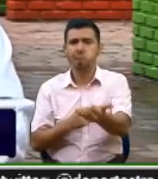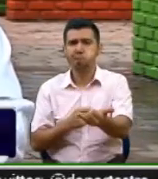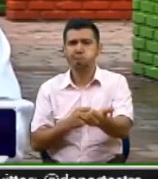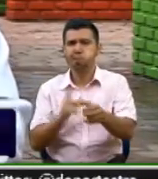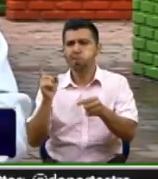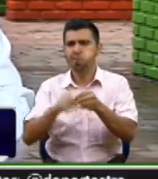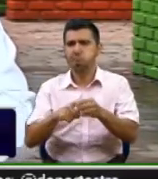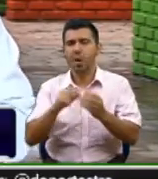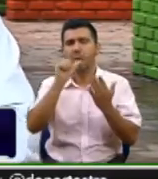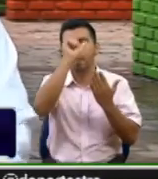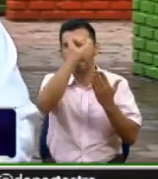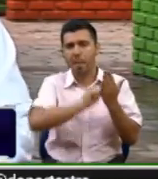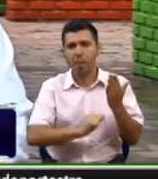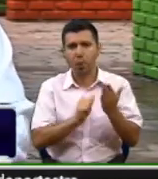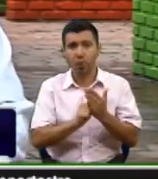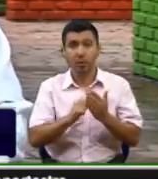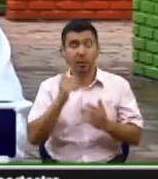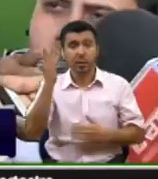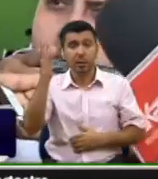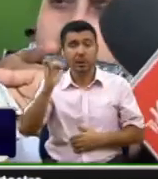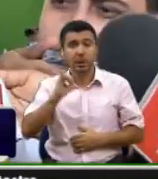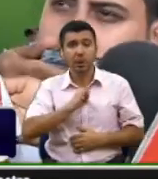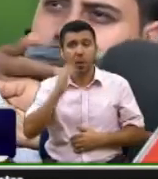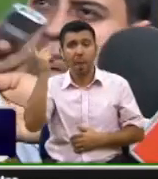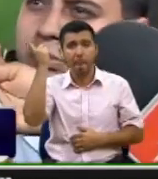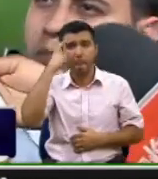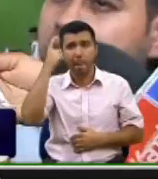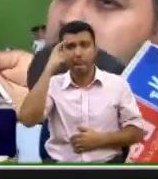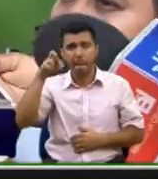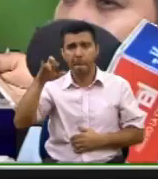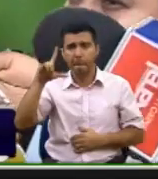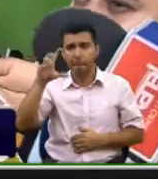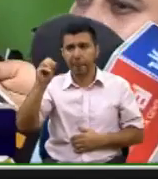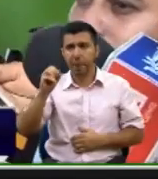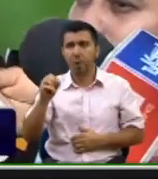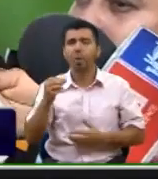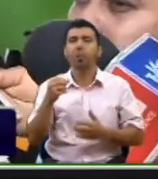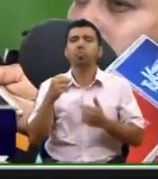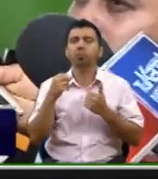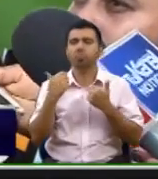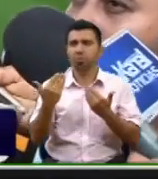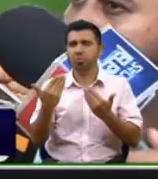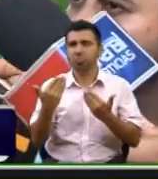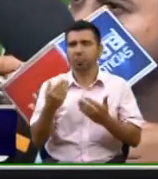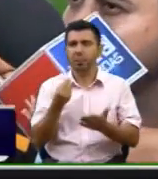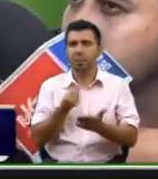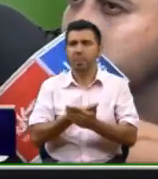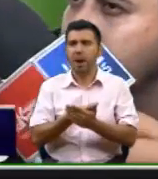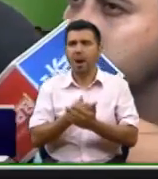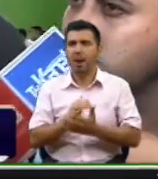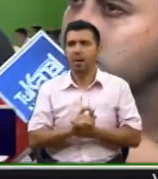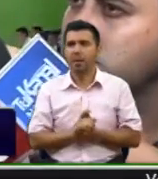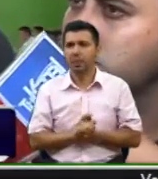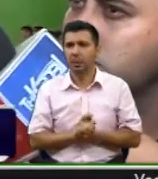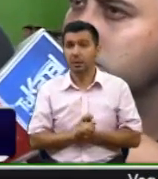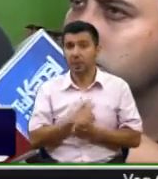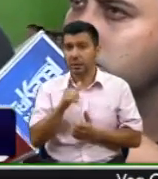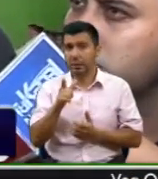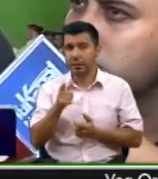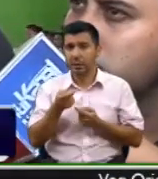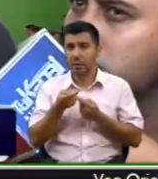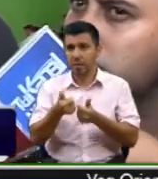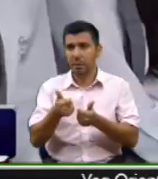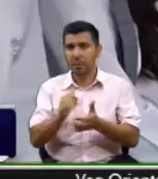vinculados al programa Serpilopaga. Los estudiantes en este colegio están recibiendo el mejor incentivo posible y